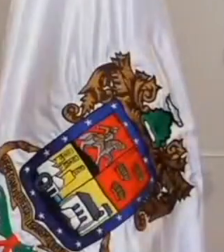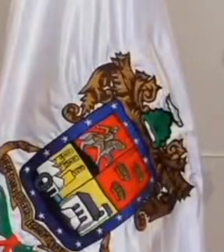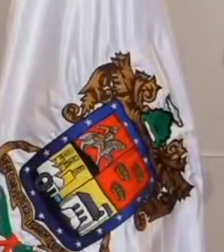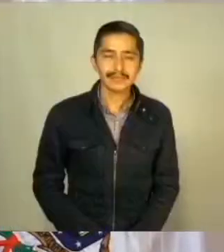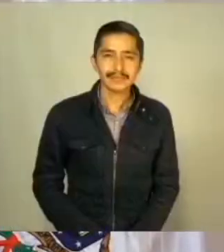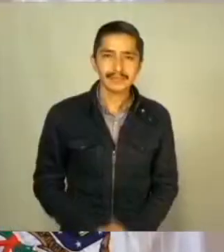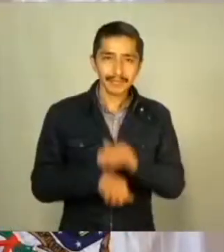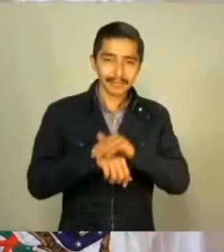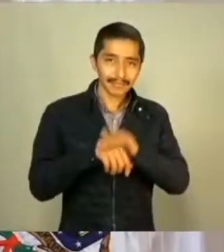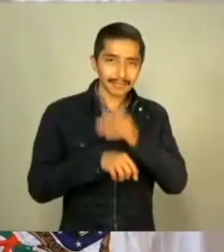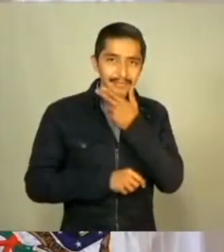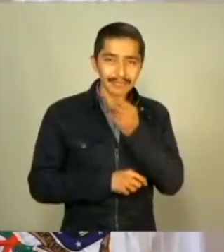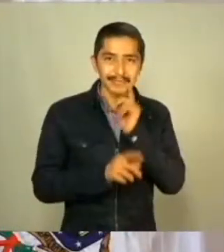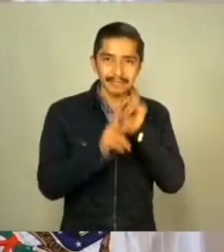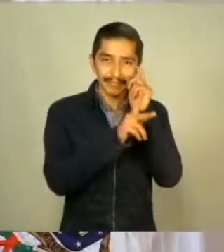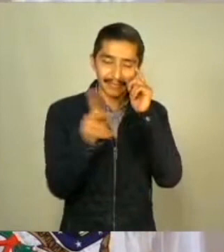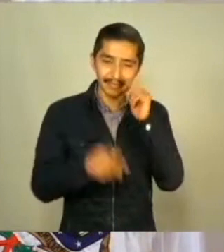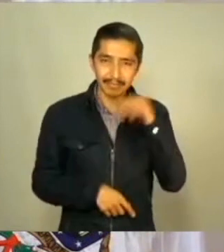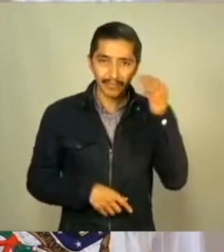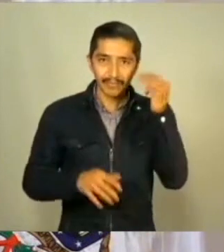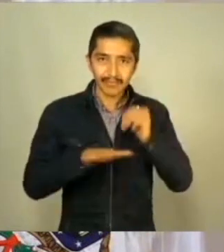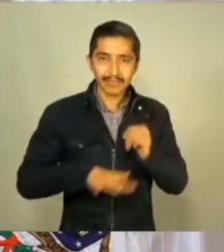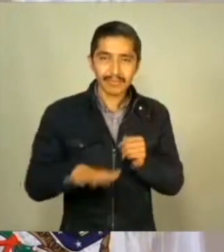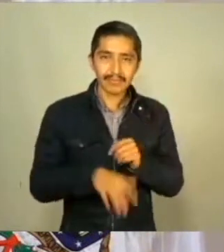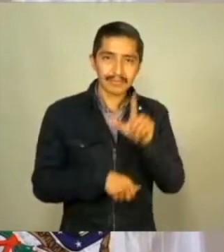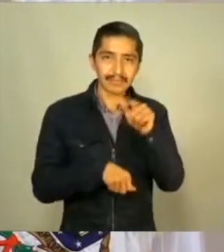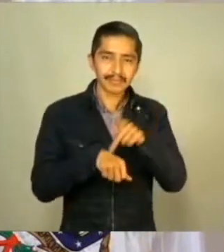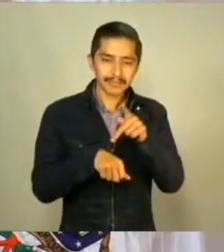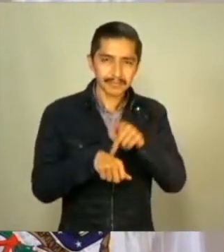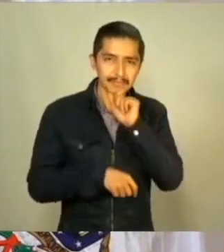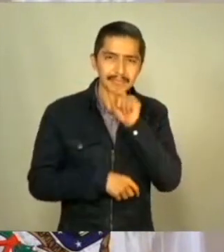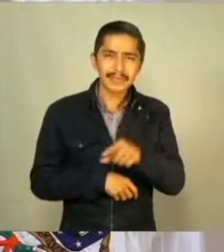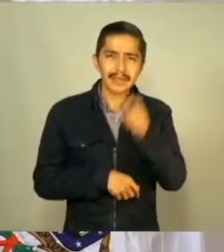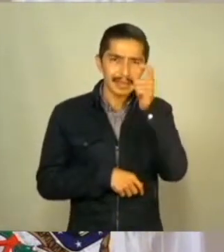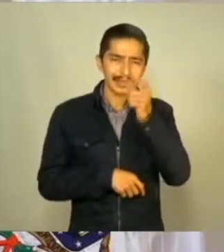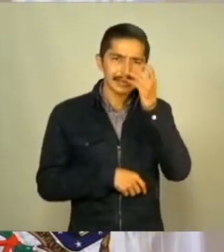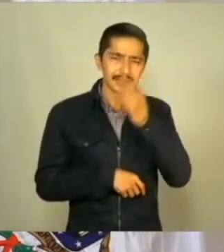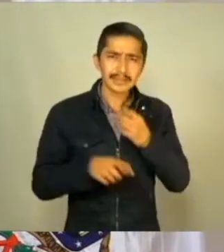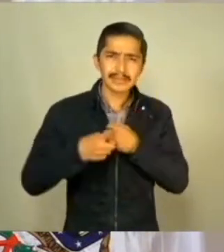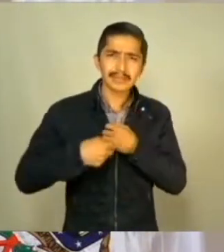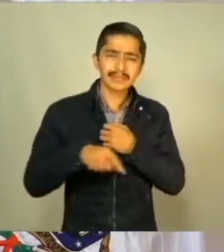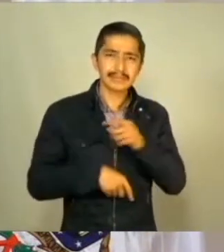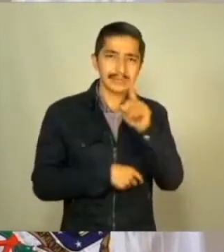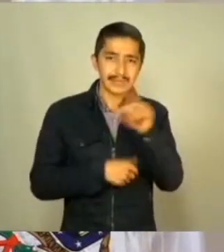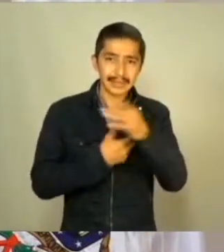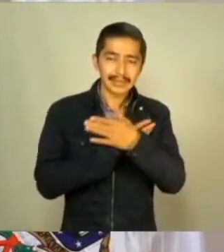amigas amigos de morelia la piedad lázaro cárdenas zitácuaro